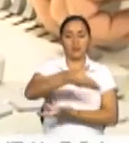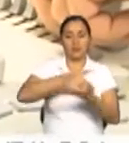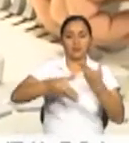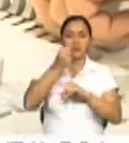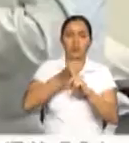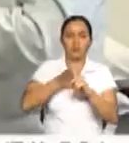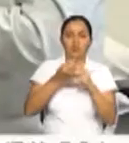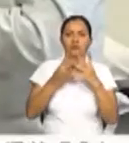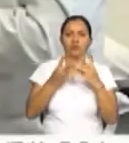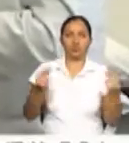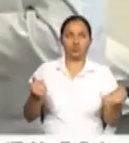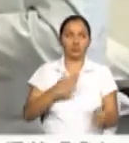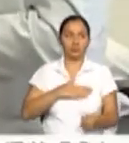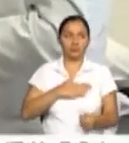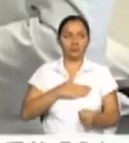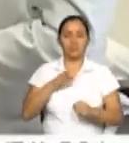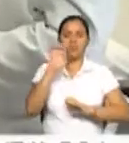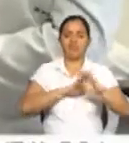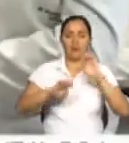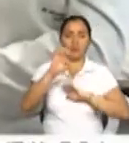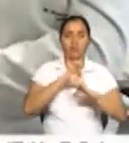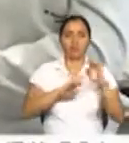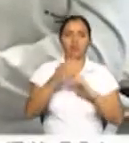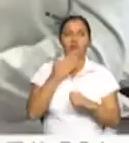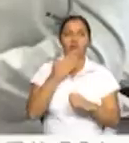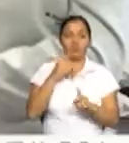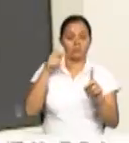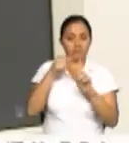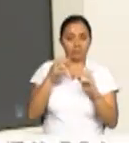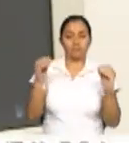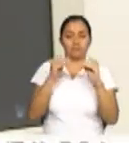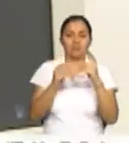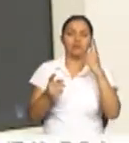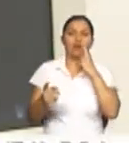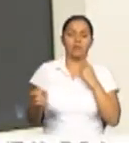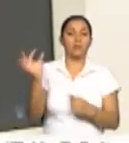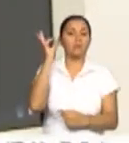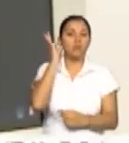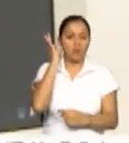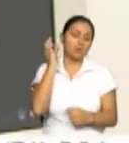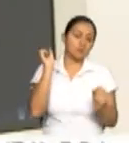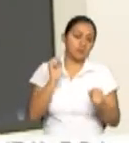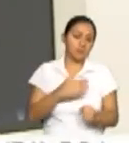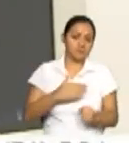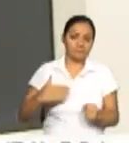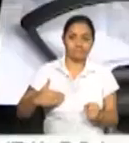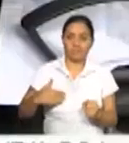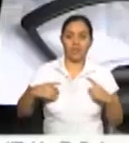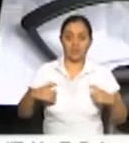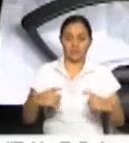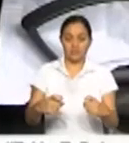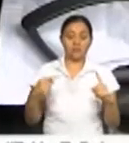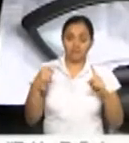patología. Una fecha que invita a evaluar qué medidas preventivas se han adoptado en favor de hombres y mujeres víctimas del cáncer. Para abordar la